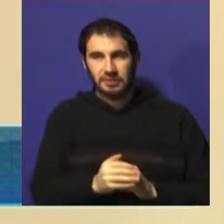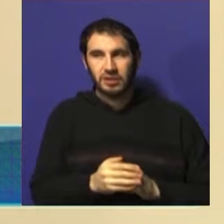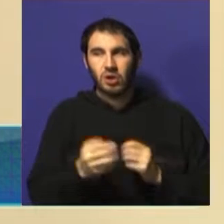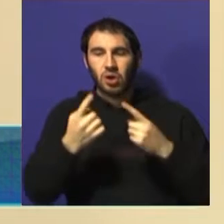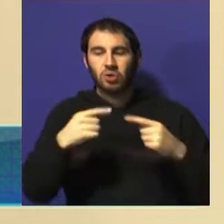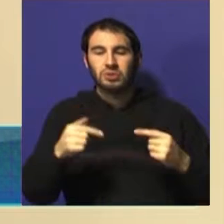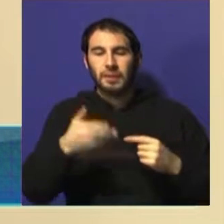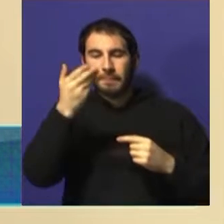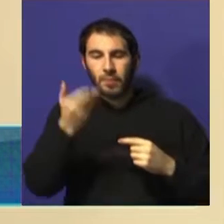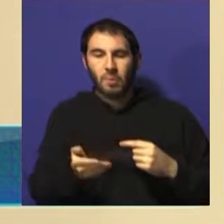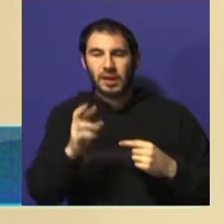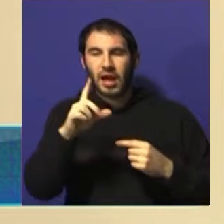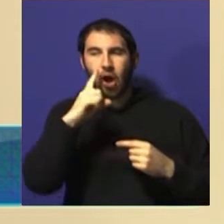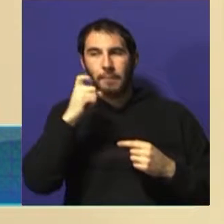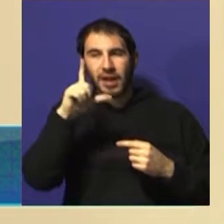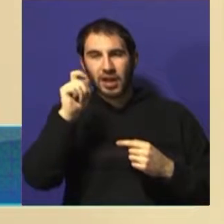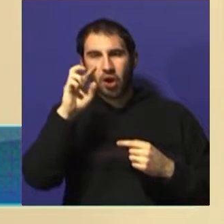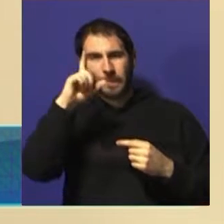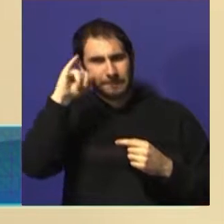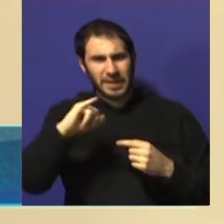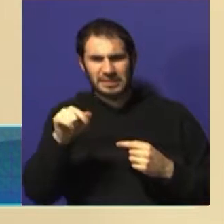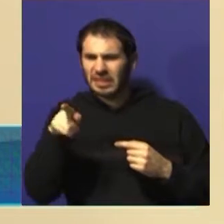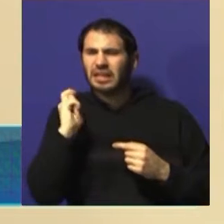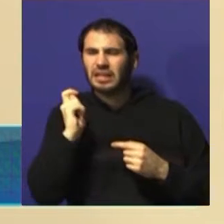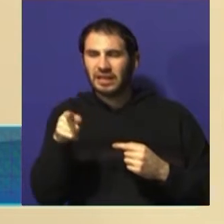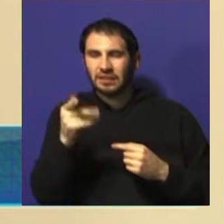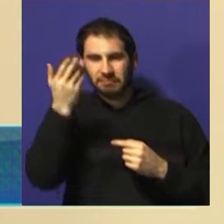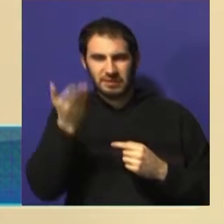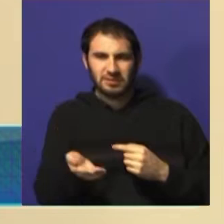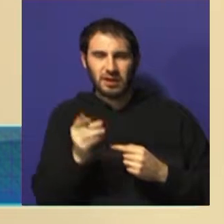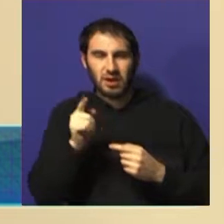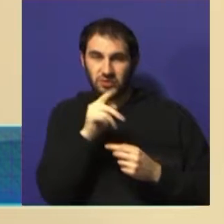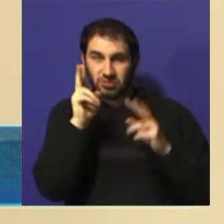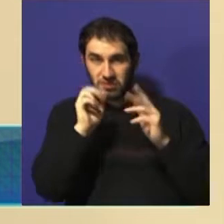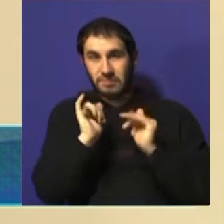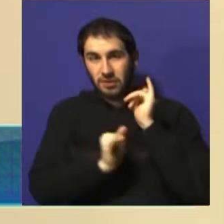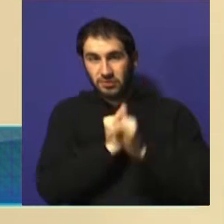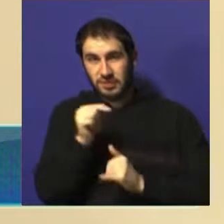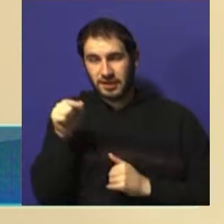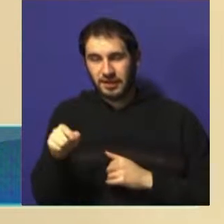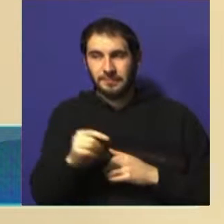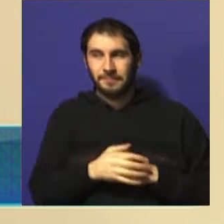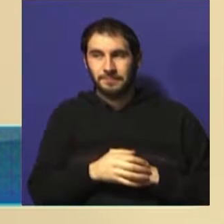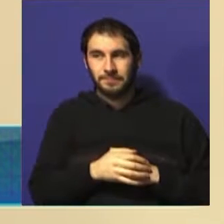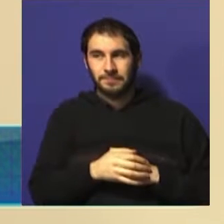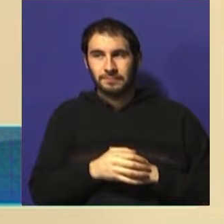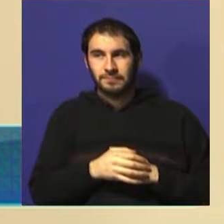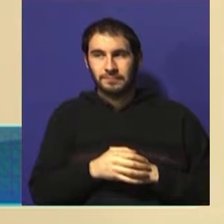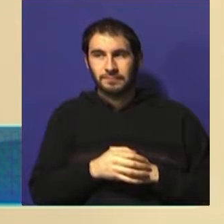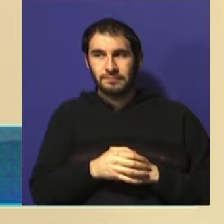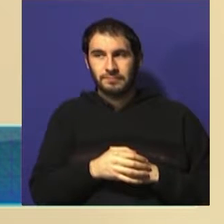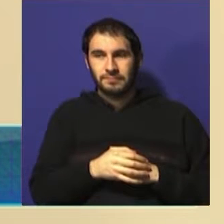punto? ¿Quién es José López, que es el personaje en cuestión al que referimos? Y yo diría